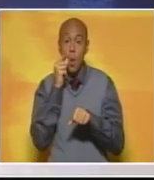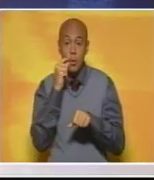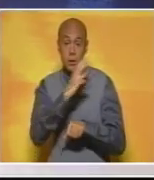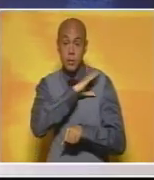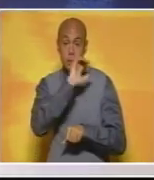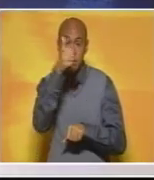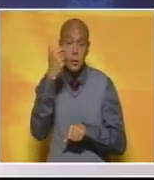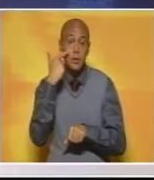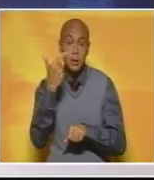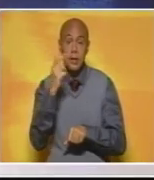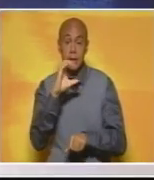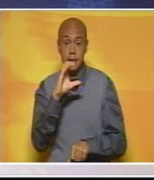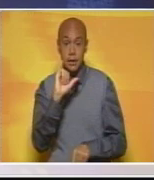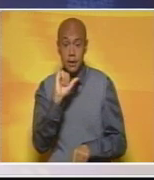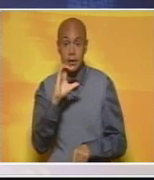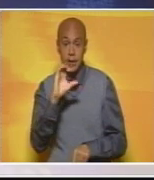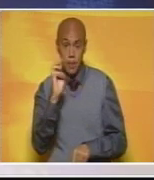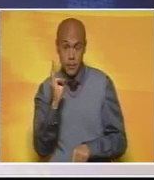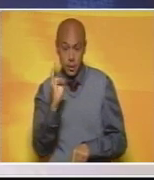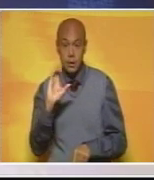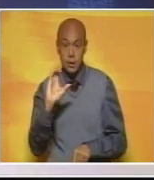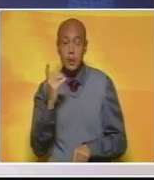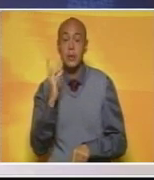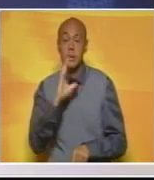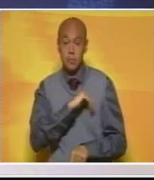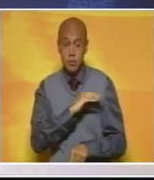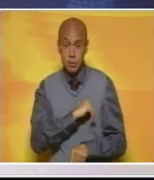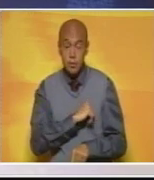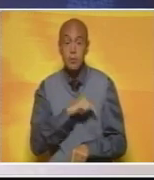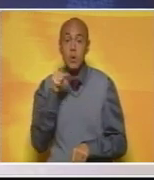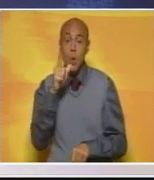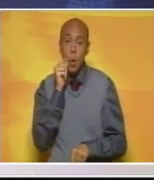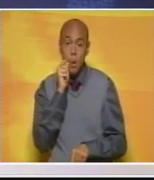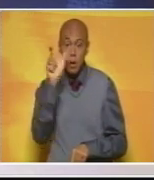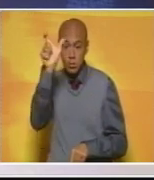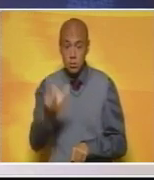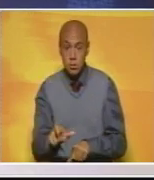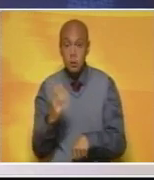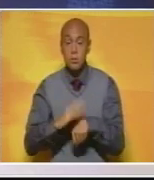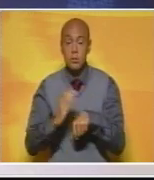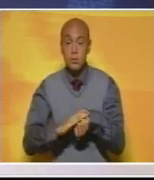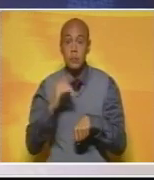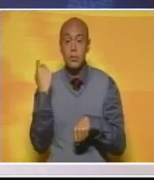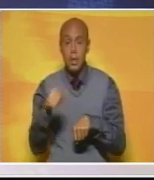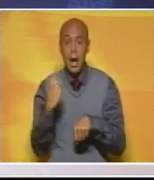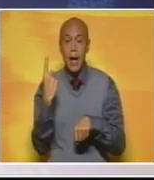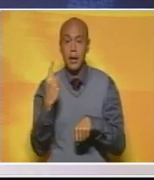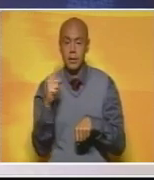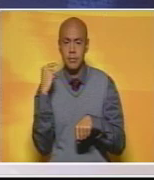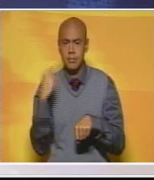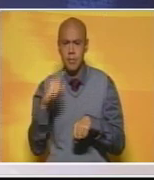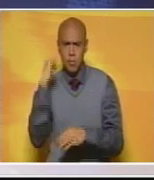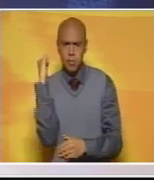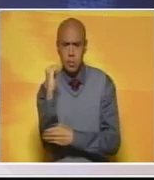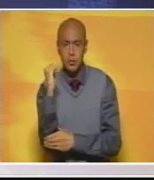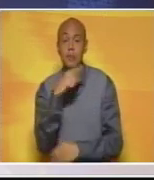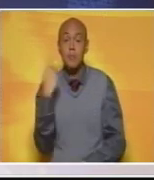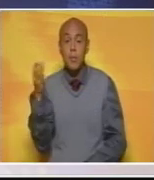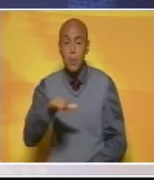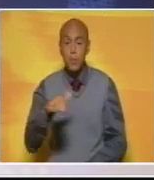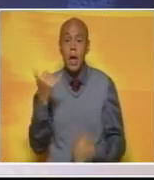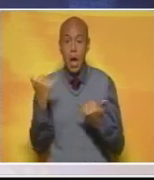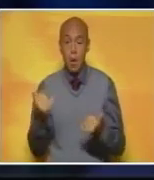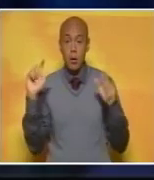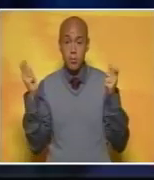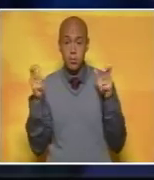nacional del Cuerpo de Investigaciones Científicas, Penales y Criminalísticas, Douglas Rico, indicó que el delito de homicidio está